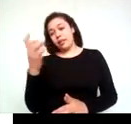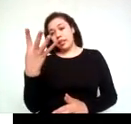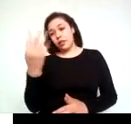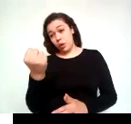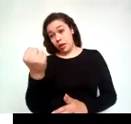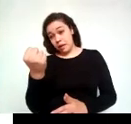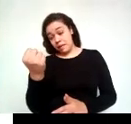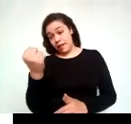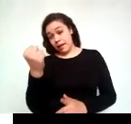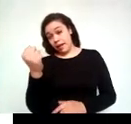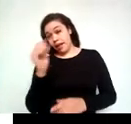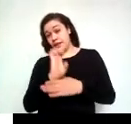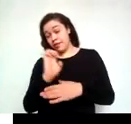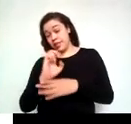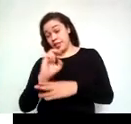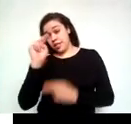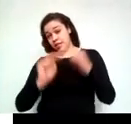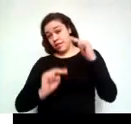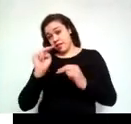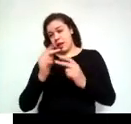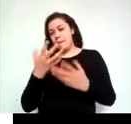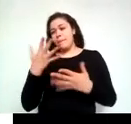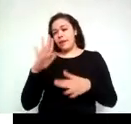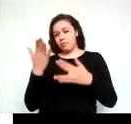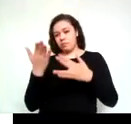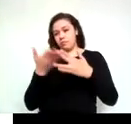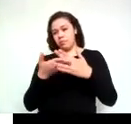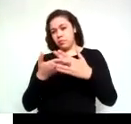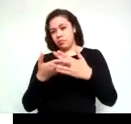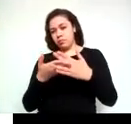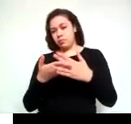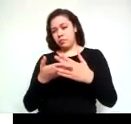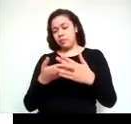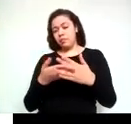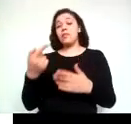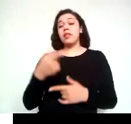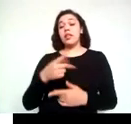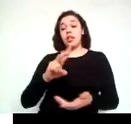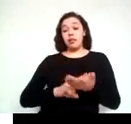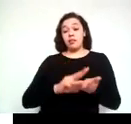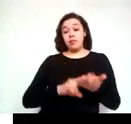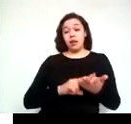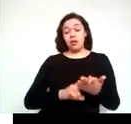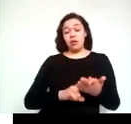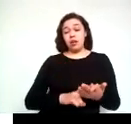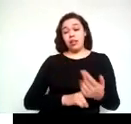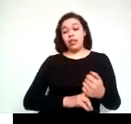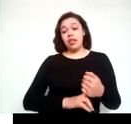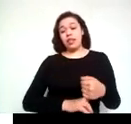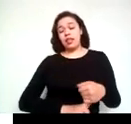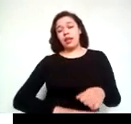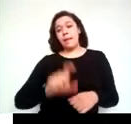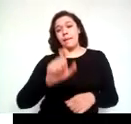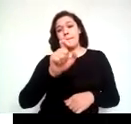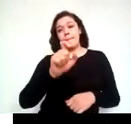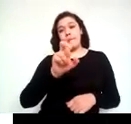entonces, tu nivel de riesgo es medio. Si el valor es mayor o